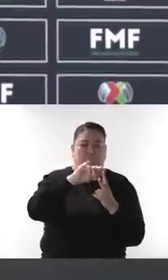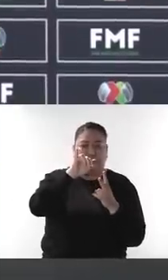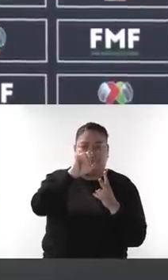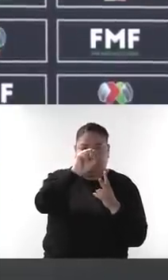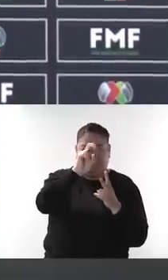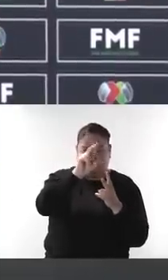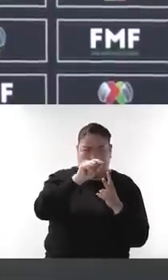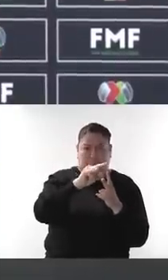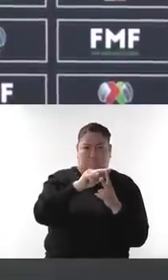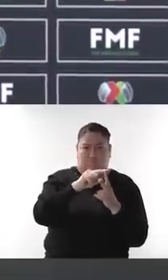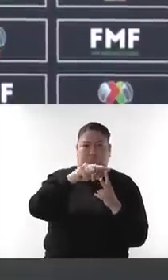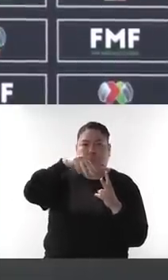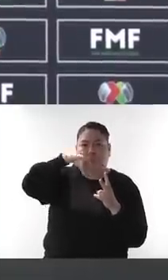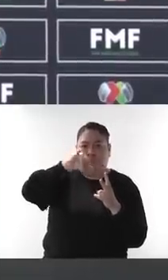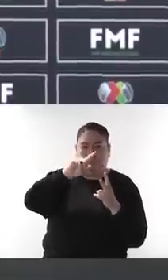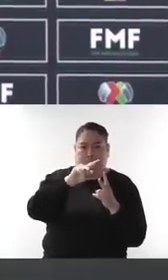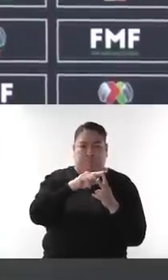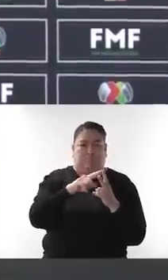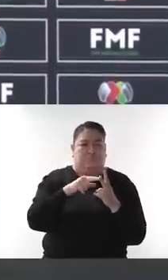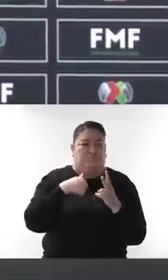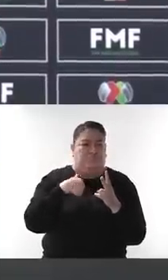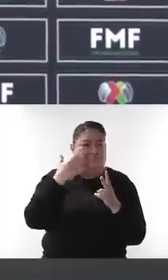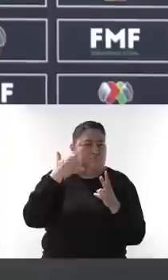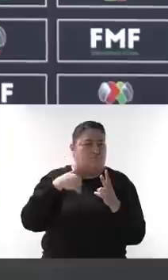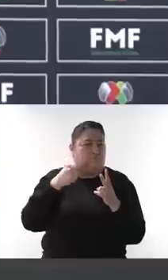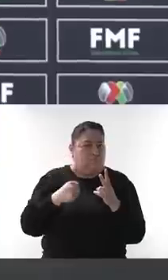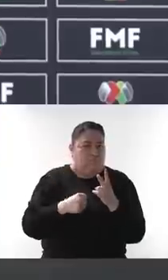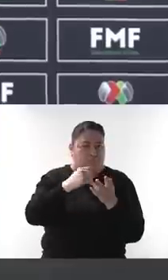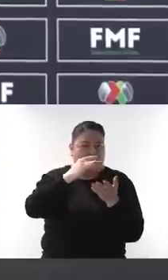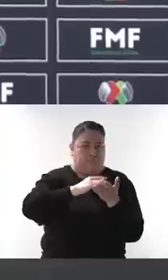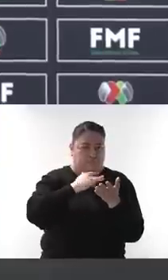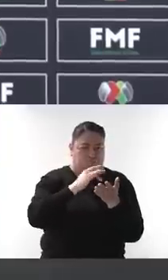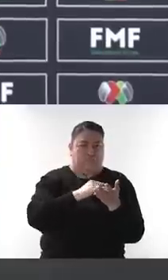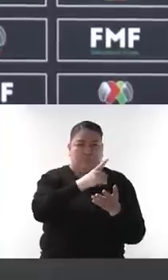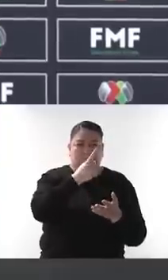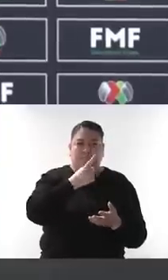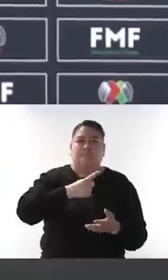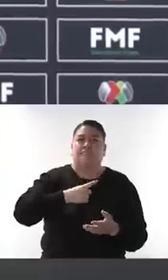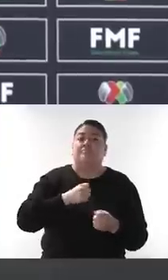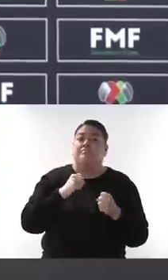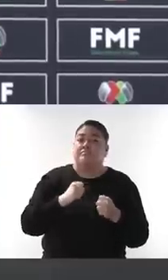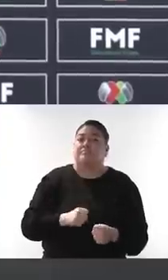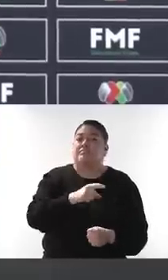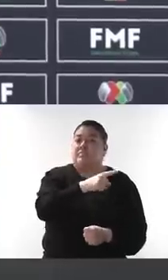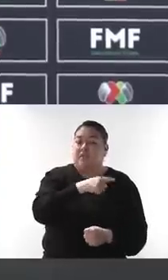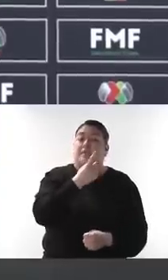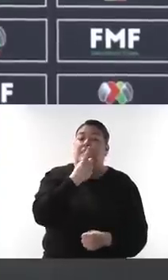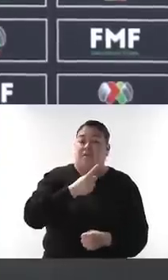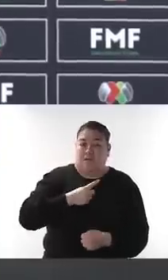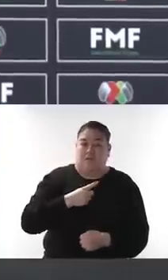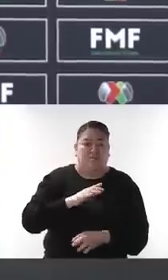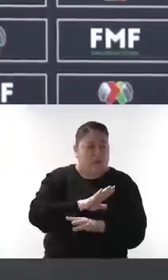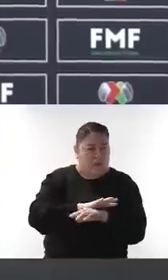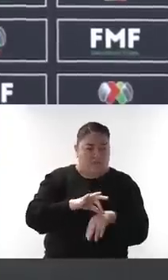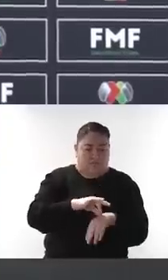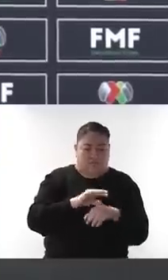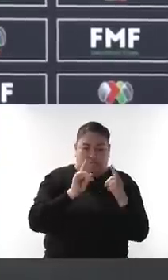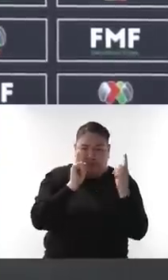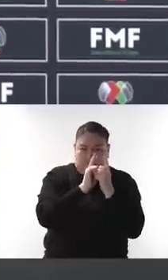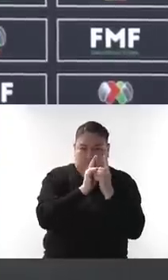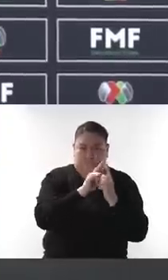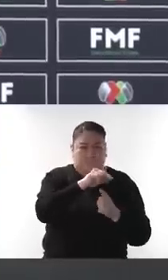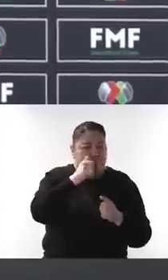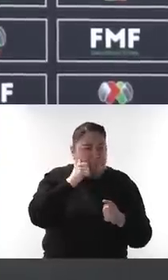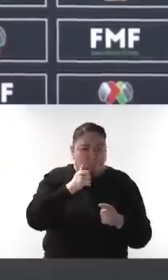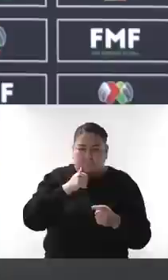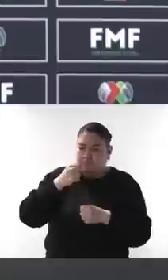Martínez Murguía en León, no tengo la menor duda. Así me lo han externado de forma directa y así se han comportado en